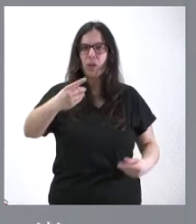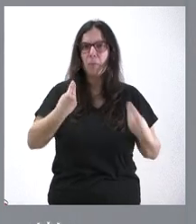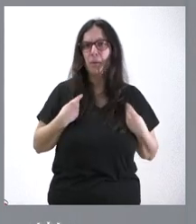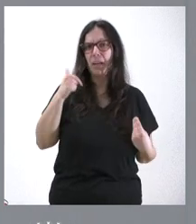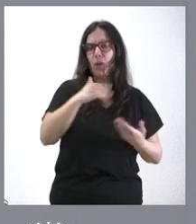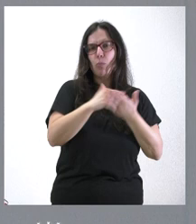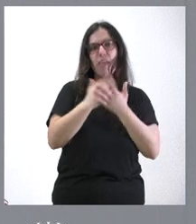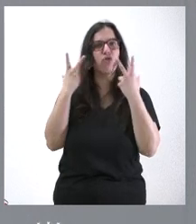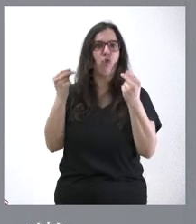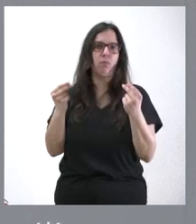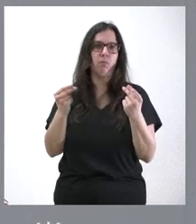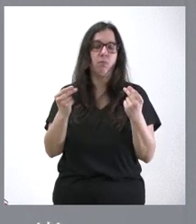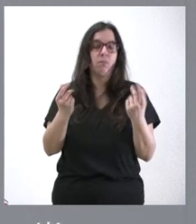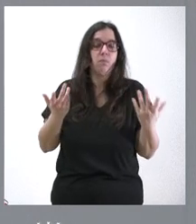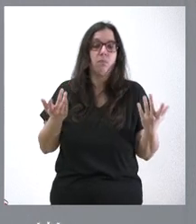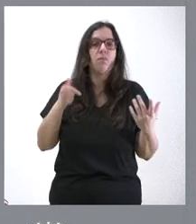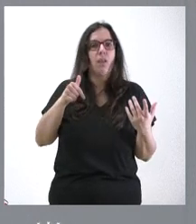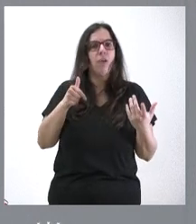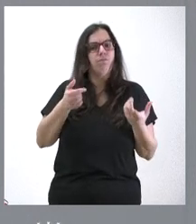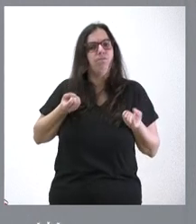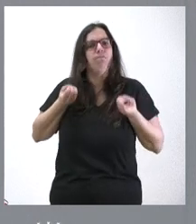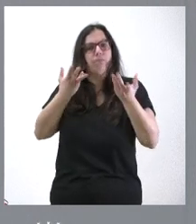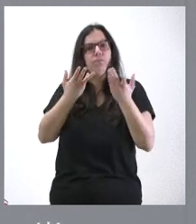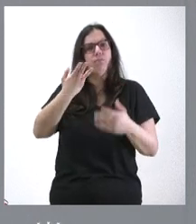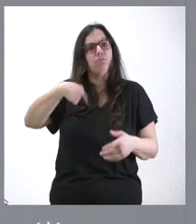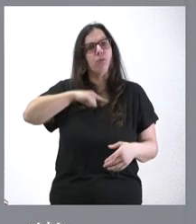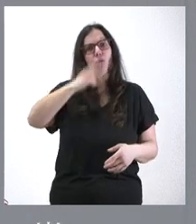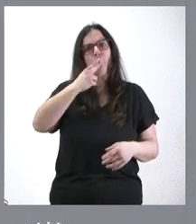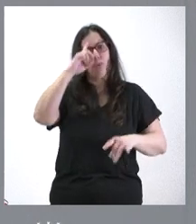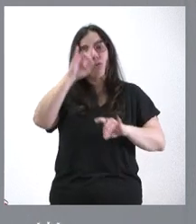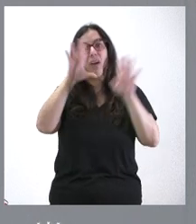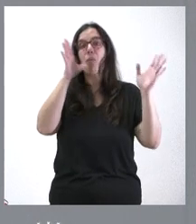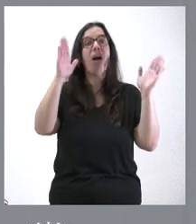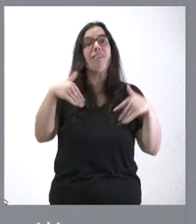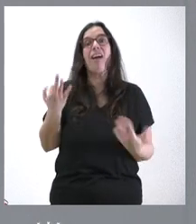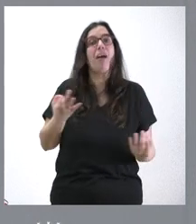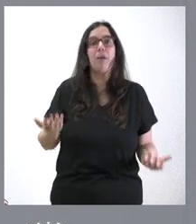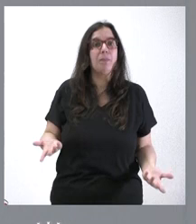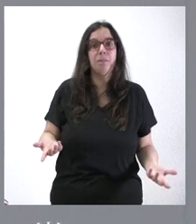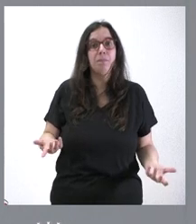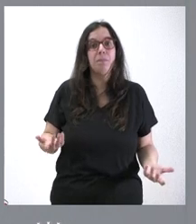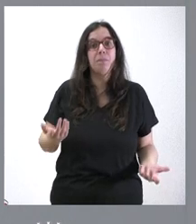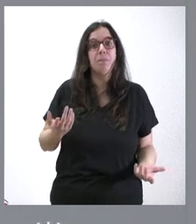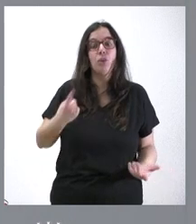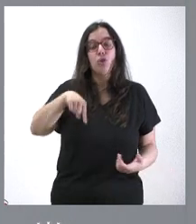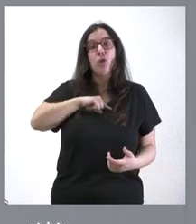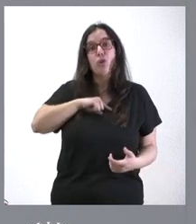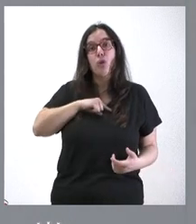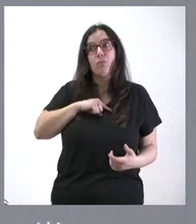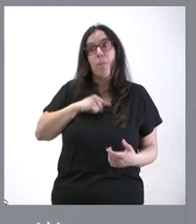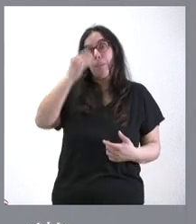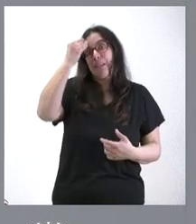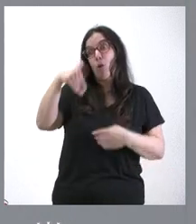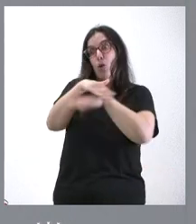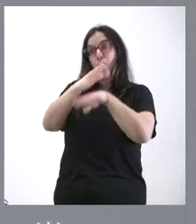esa comunidad Autónoma este es nuestro claro compromiso porque al final lo que ocurre es que nosotros esperamos de los miembros del gobierno de